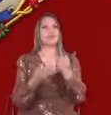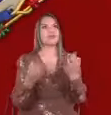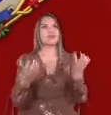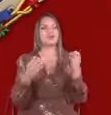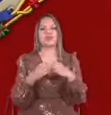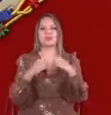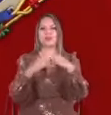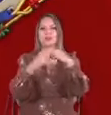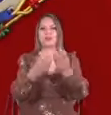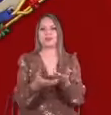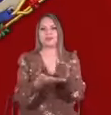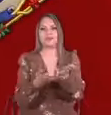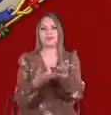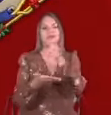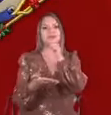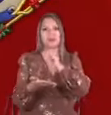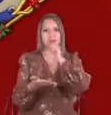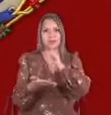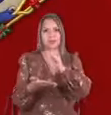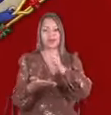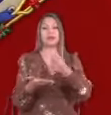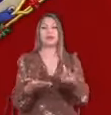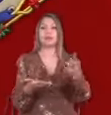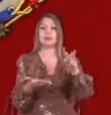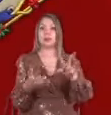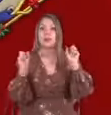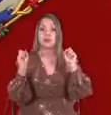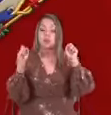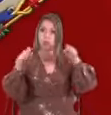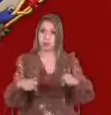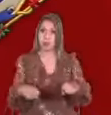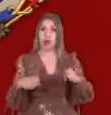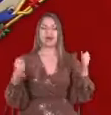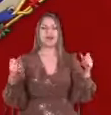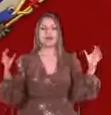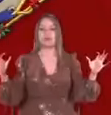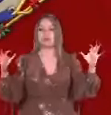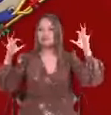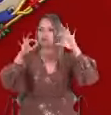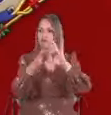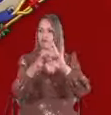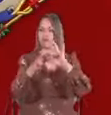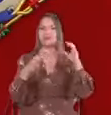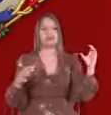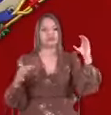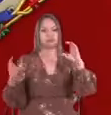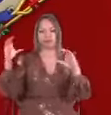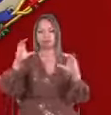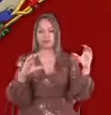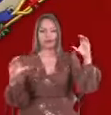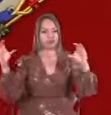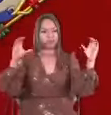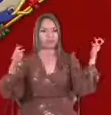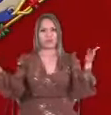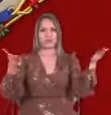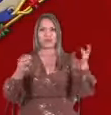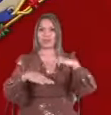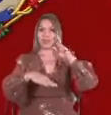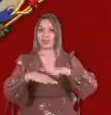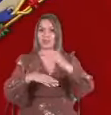de iniciativa solamente privada. Para posibilitar el encuentro, intervencionistas locales, nacionales e internacionales, así como en la banca de